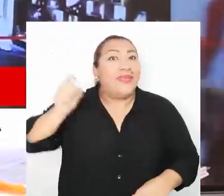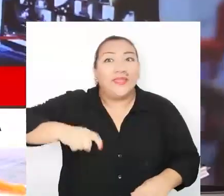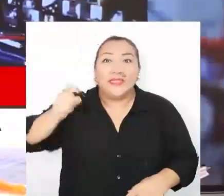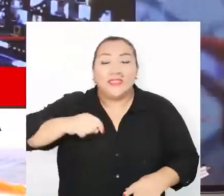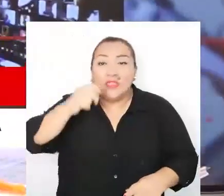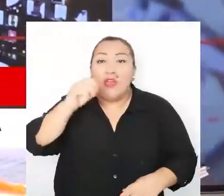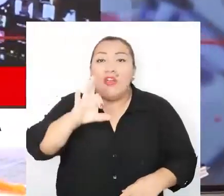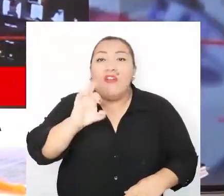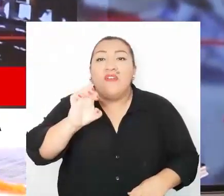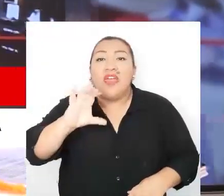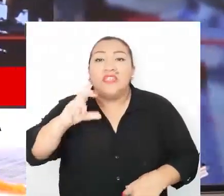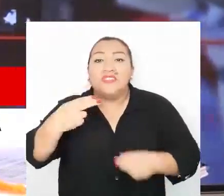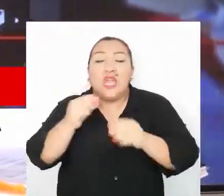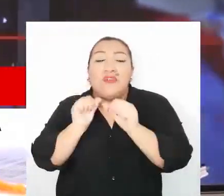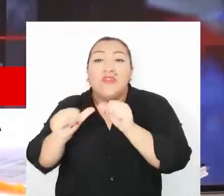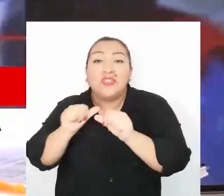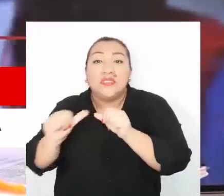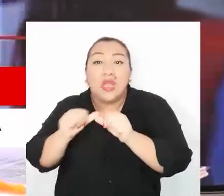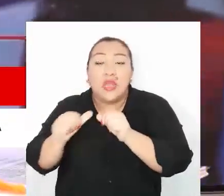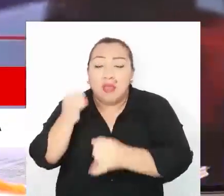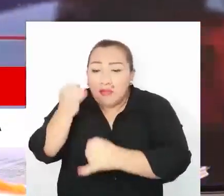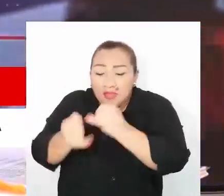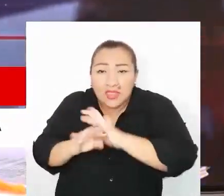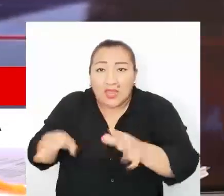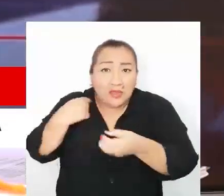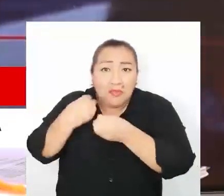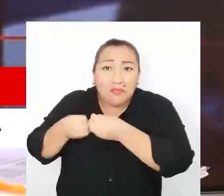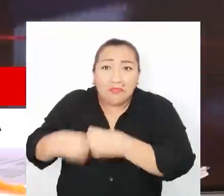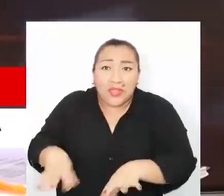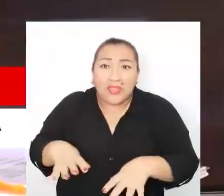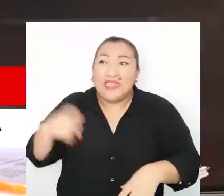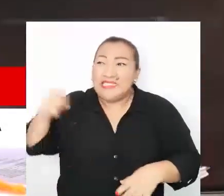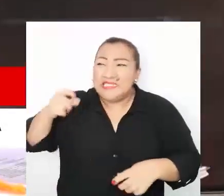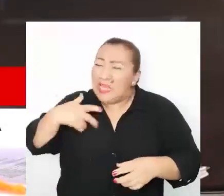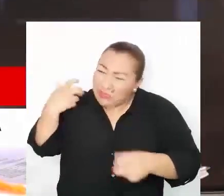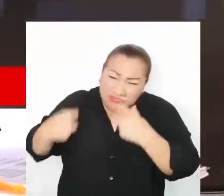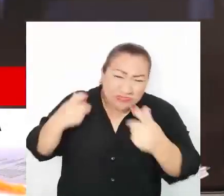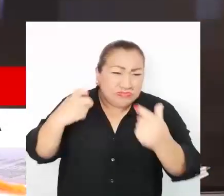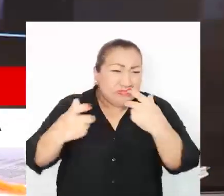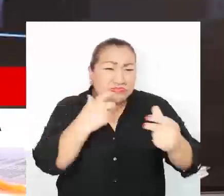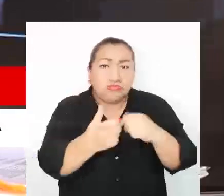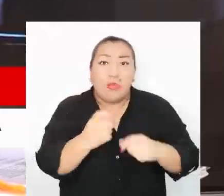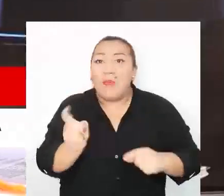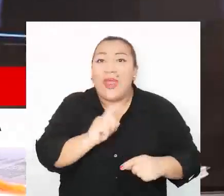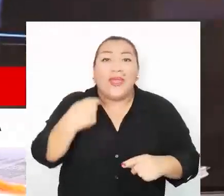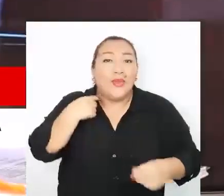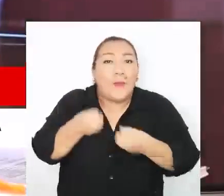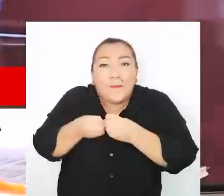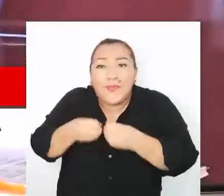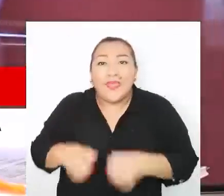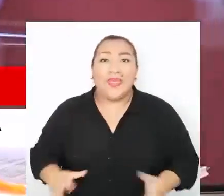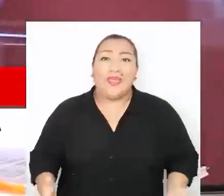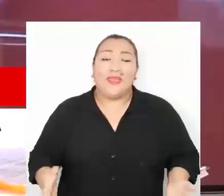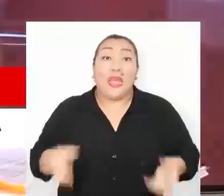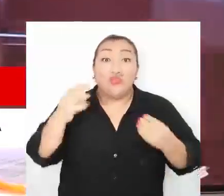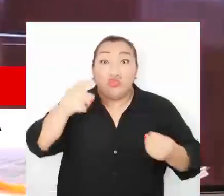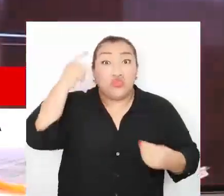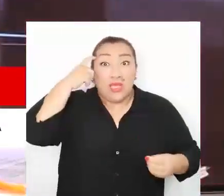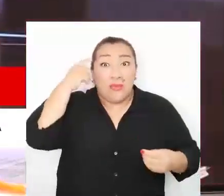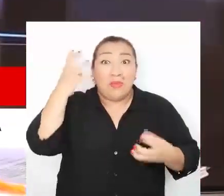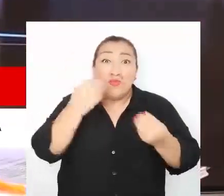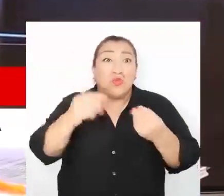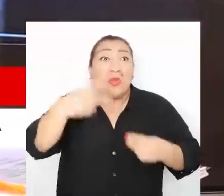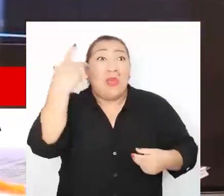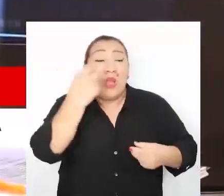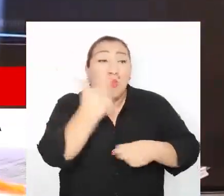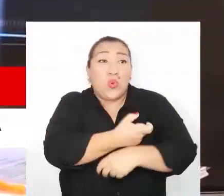y se deben gestionar todas las estrategias que sean necesarias para que este producto biológico, que es escaso y tan necesario, no